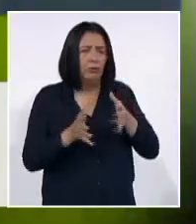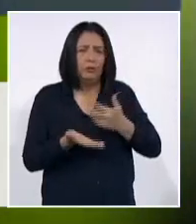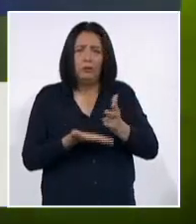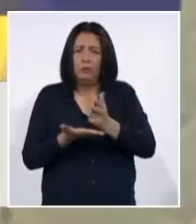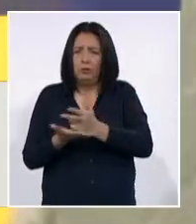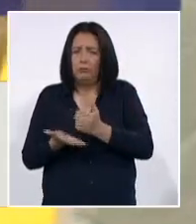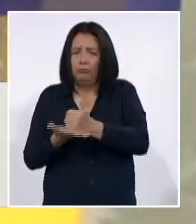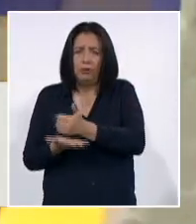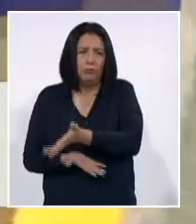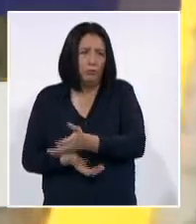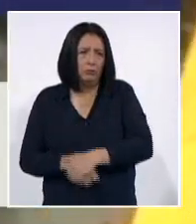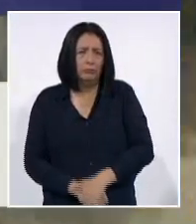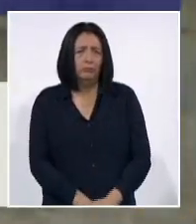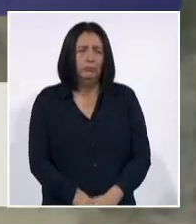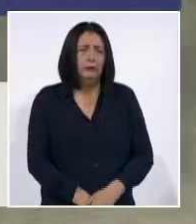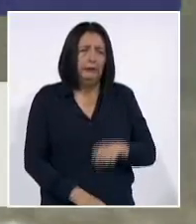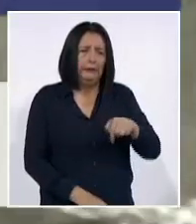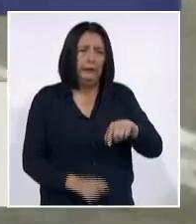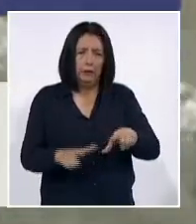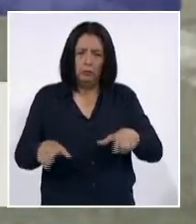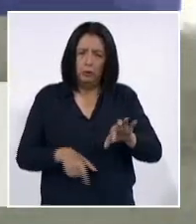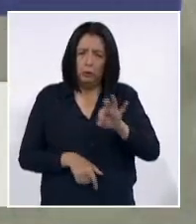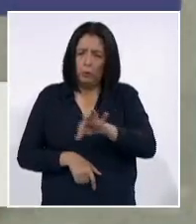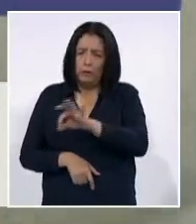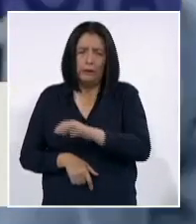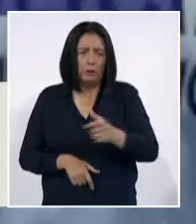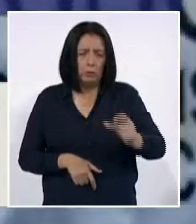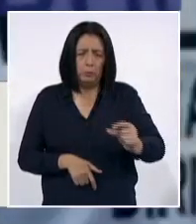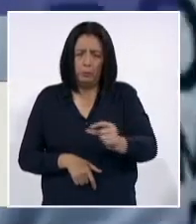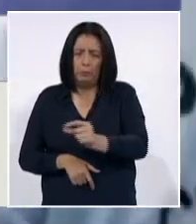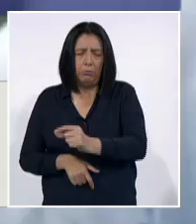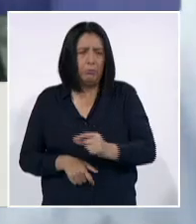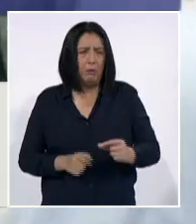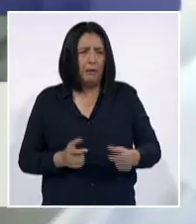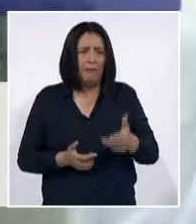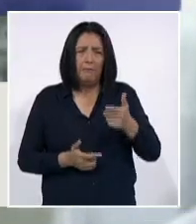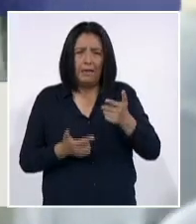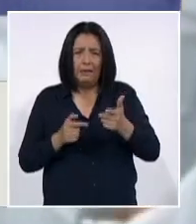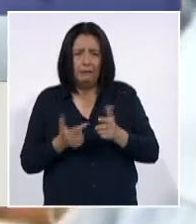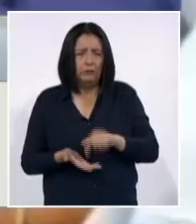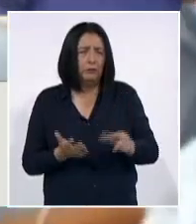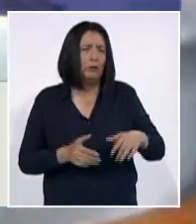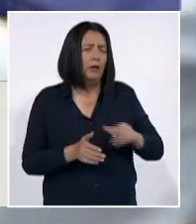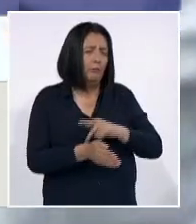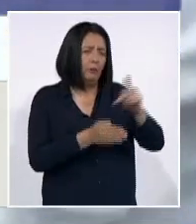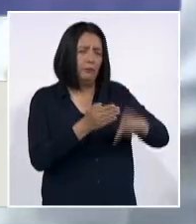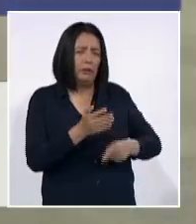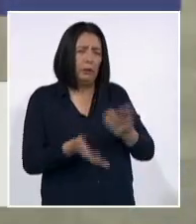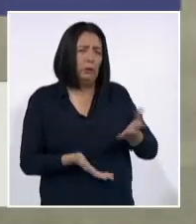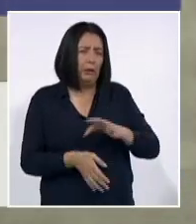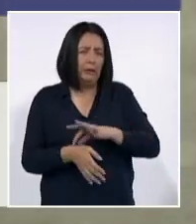estacionamiento. En el lugar se encontraron varios casquillos de bala. Peritos en criminalística y la policía junto a personal de